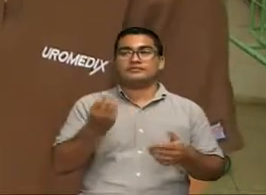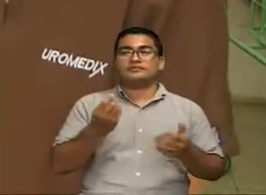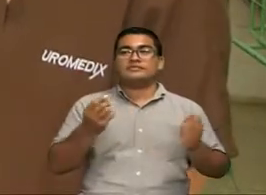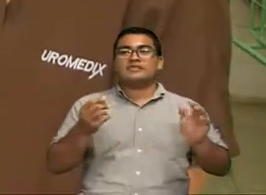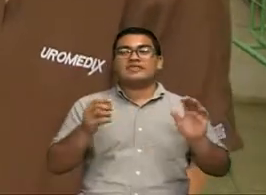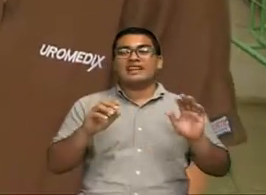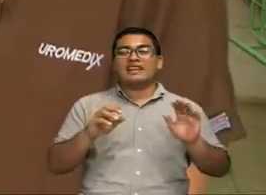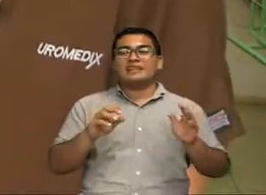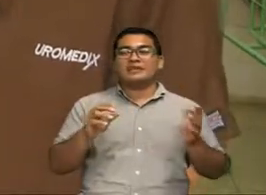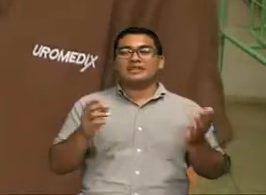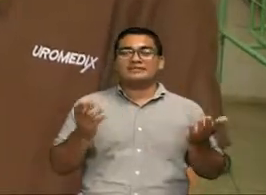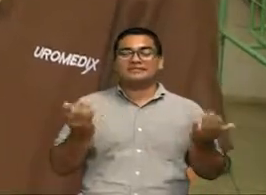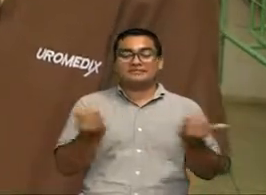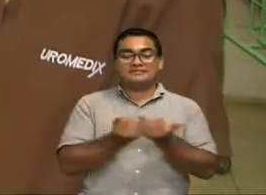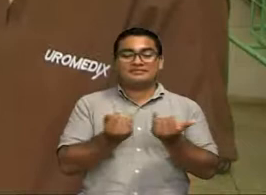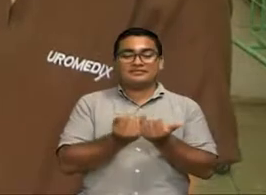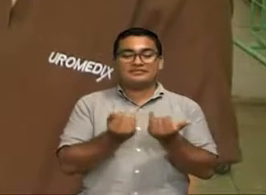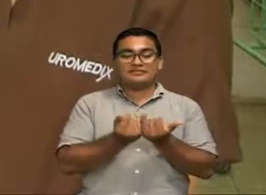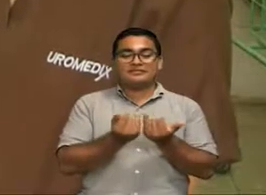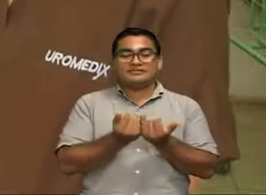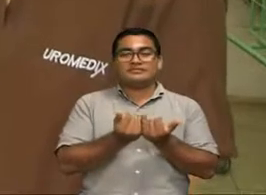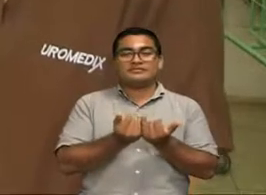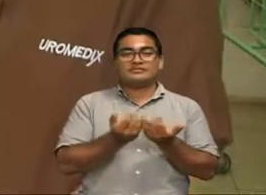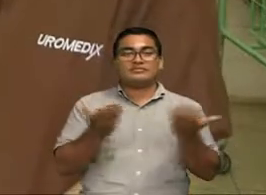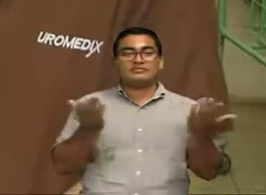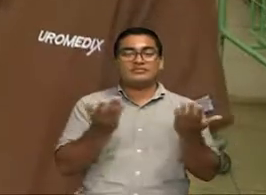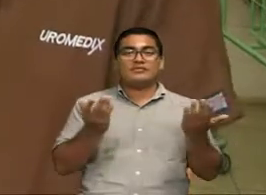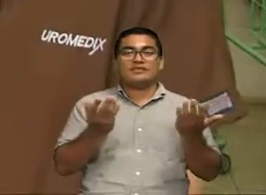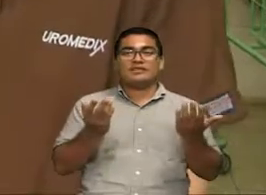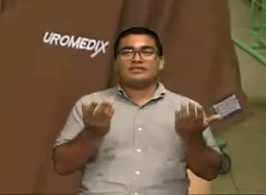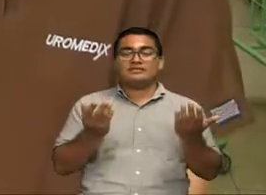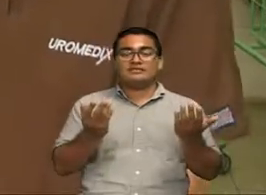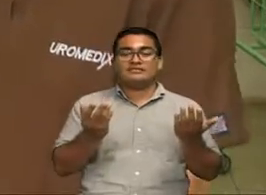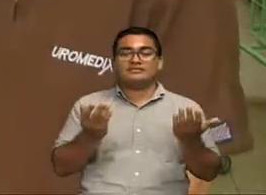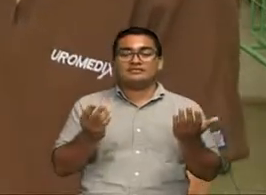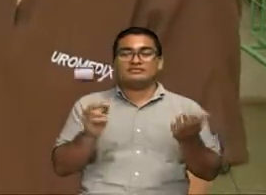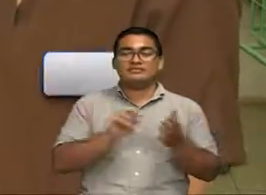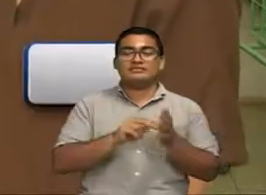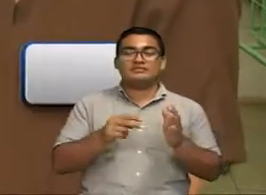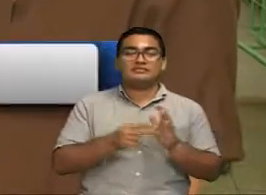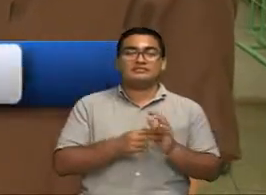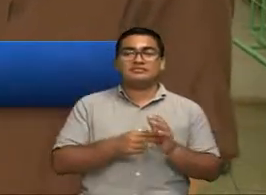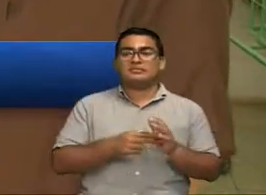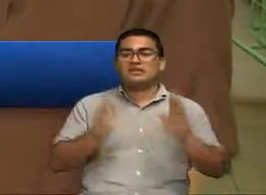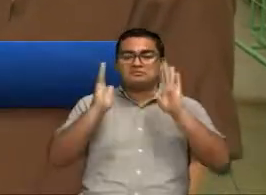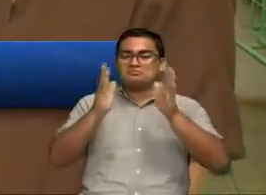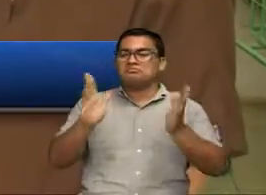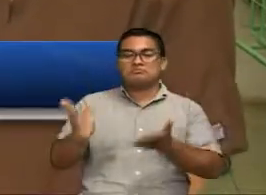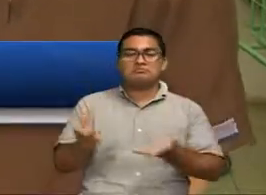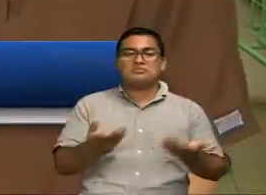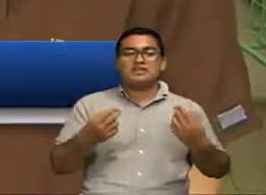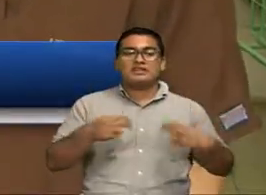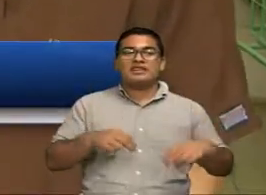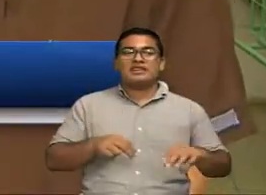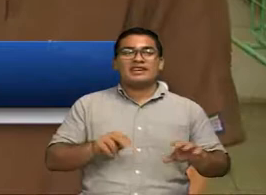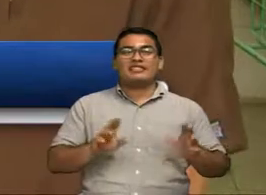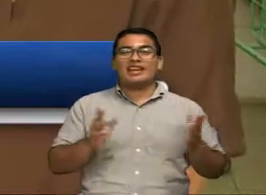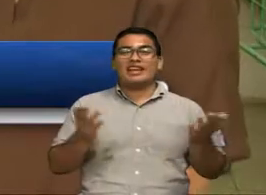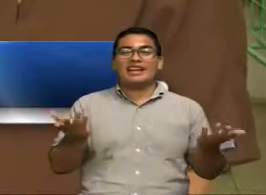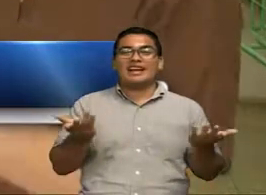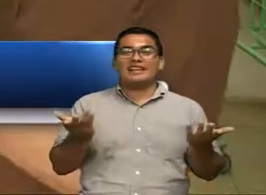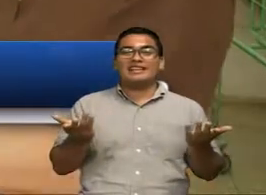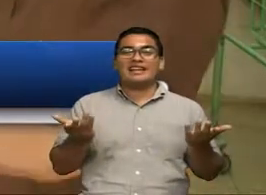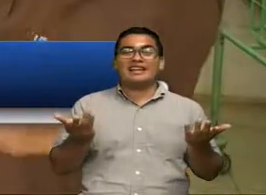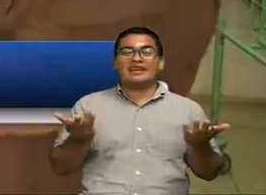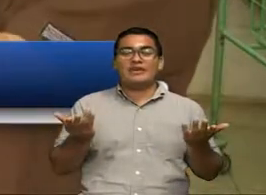de parto, a su parto, no sectorizamos, no negamos atención y siempre van a ser bienvenidas